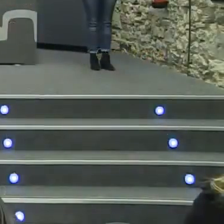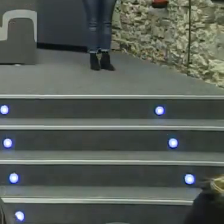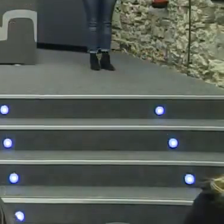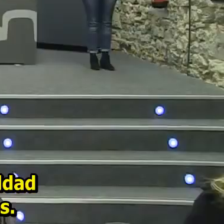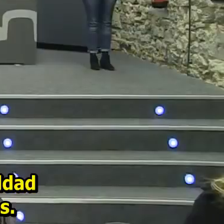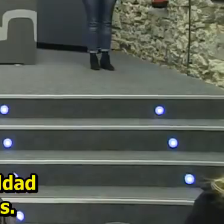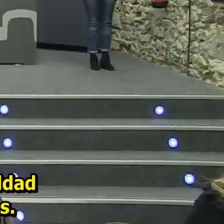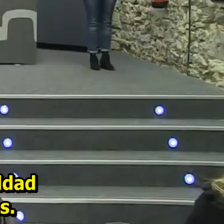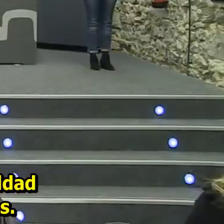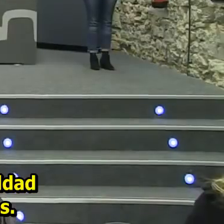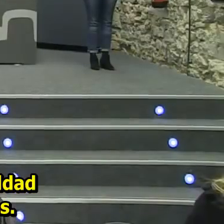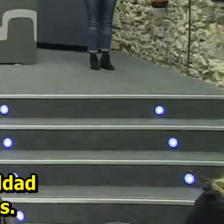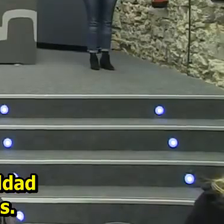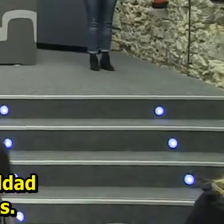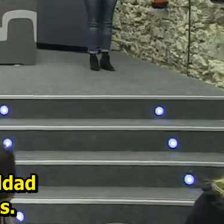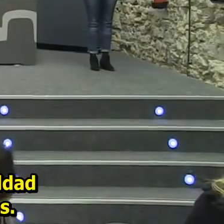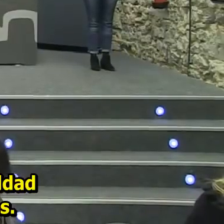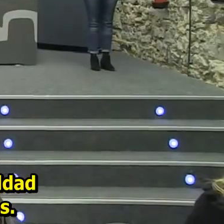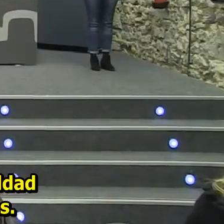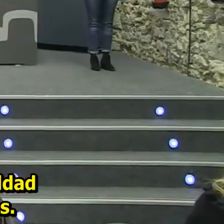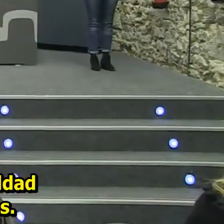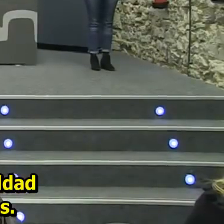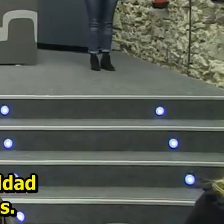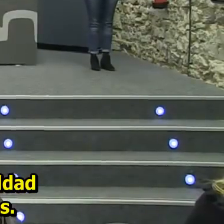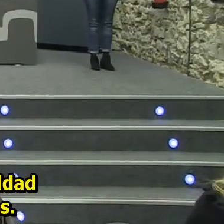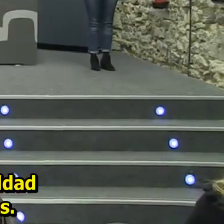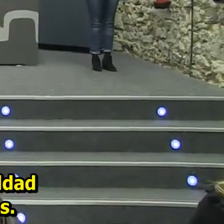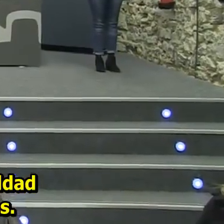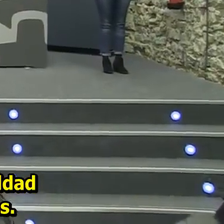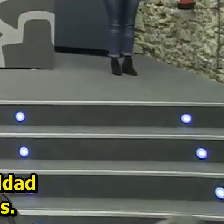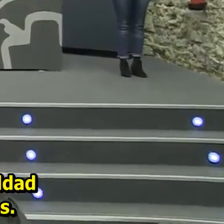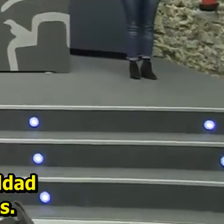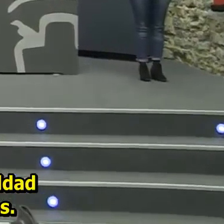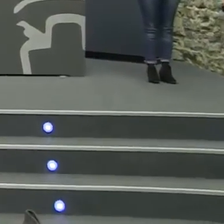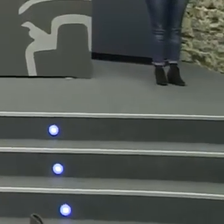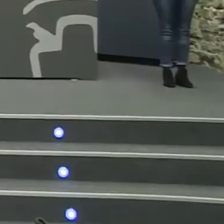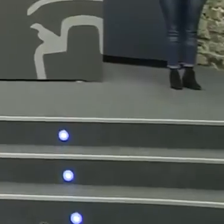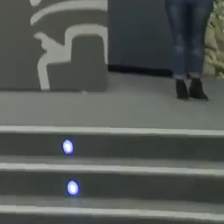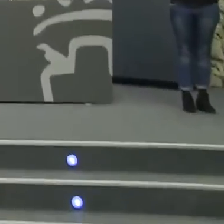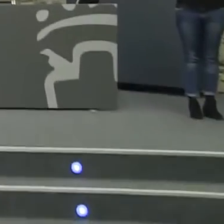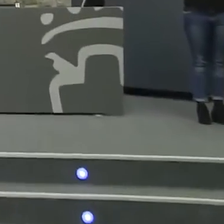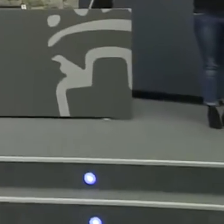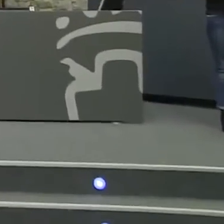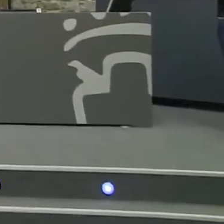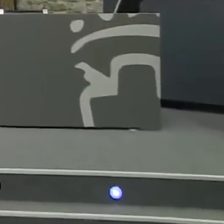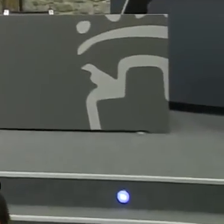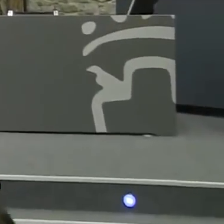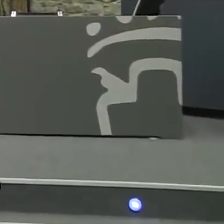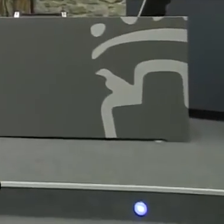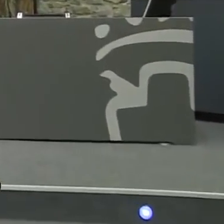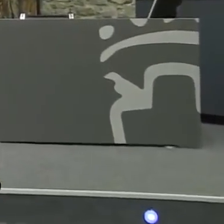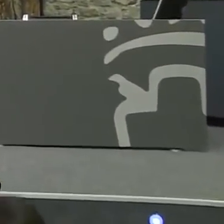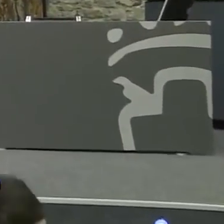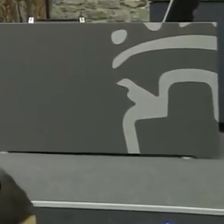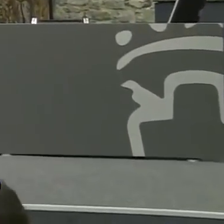Arratsaldeon guztioi, bienvenidas a la Escuela para la Igualdad y el Empoderamiento de las Mujeres. Hoy vamos